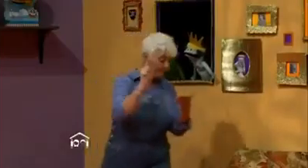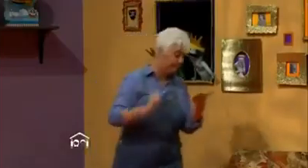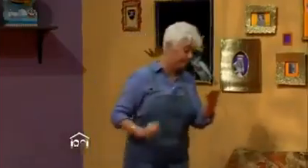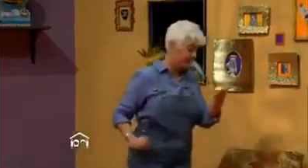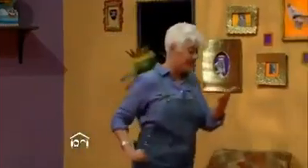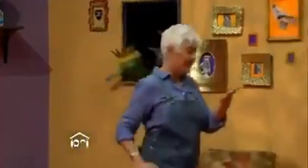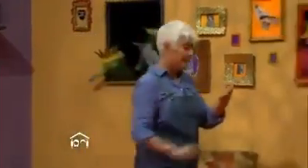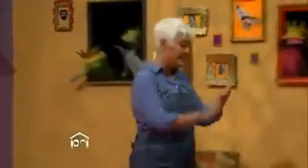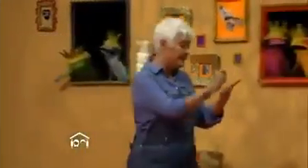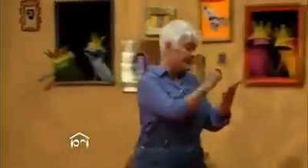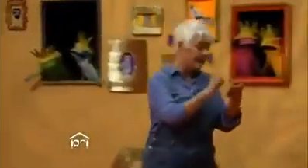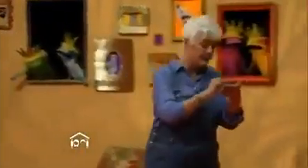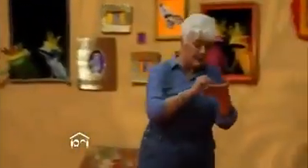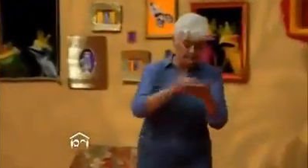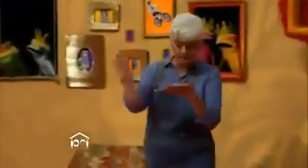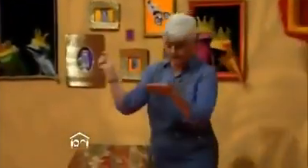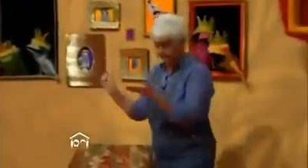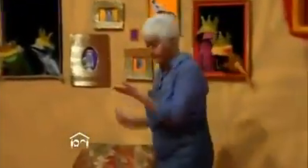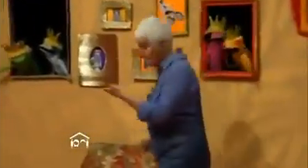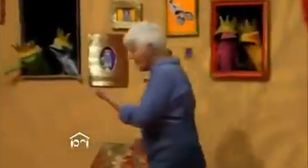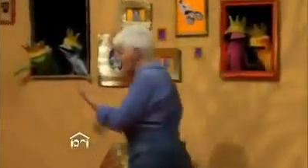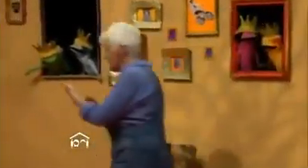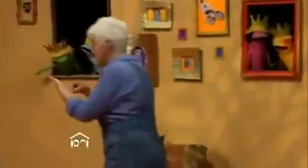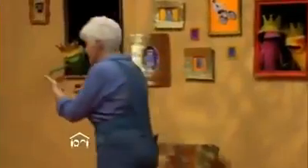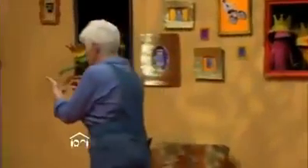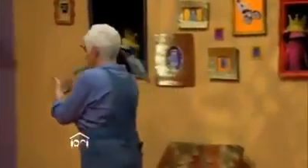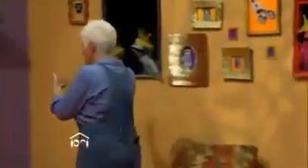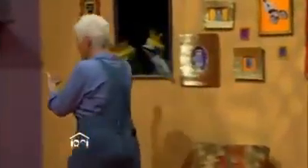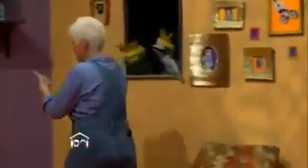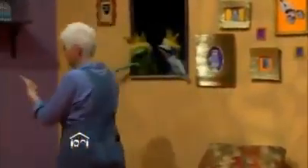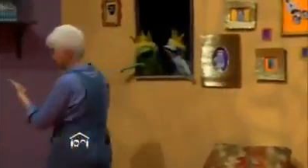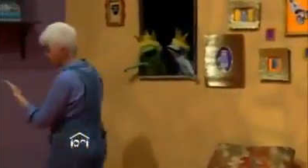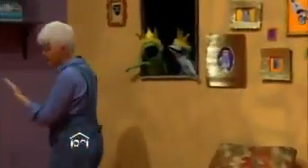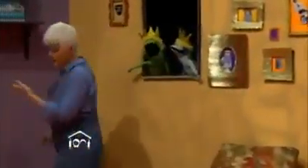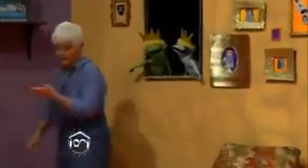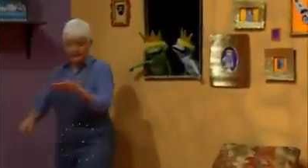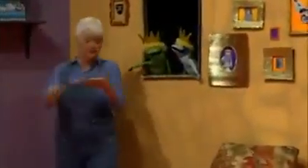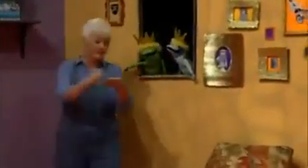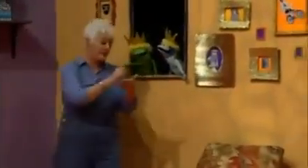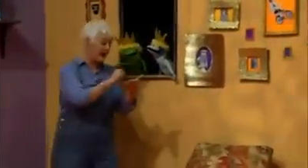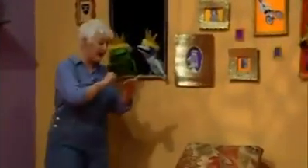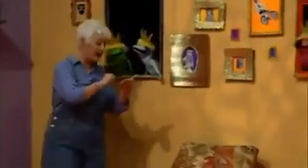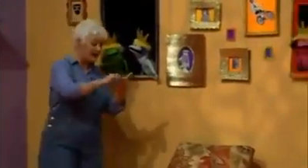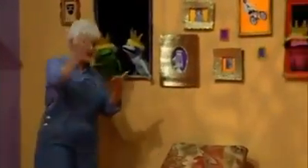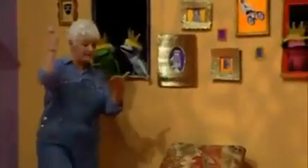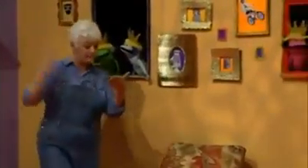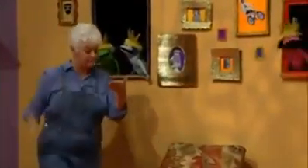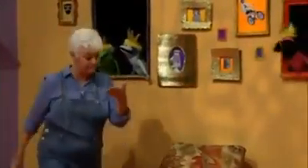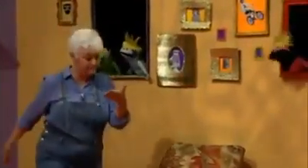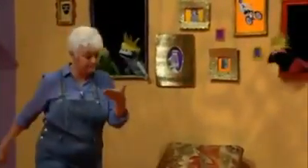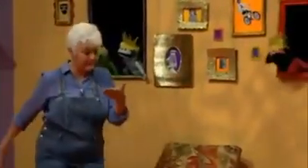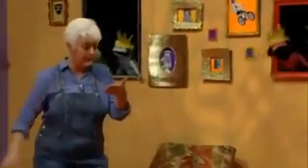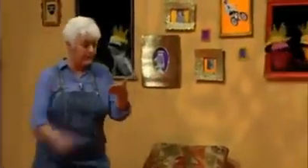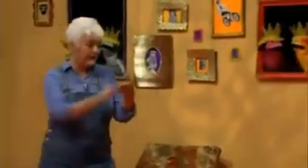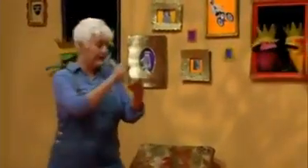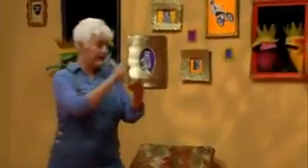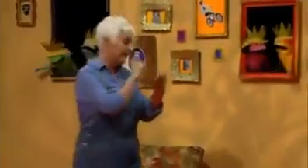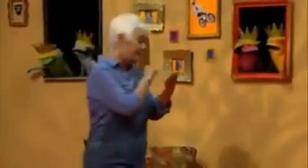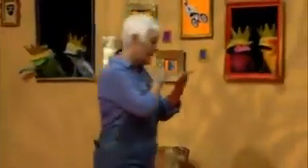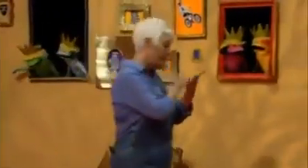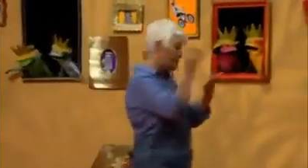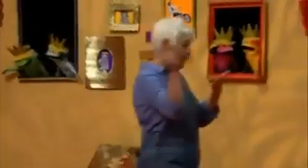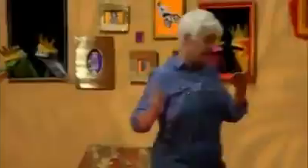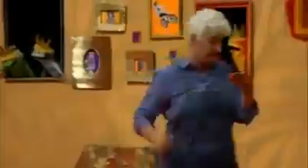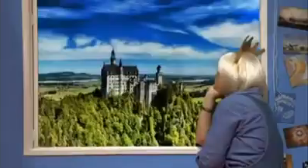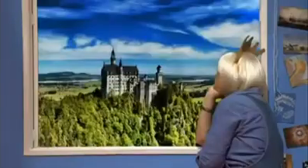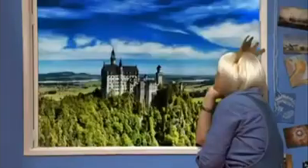Pantera. Presente. Príncipe Puma. Presente. Príncipe Leopardo. Presente. Príncipe Lince. Presente.